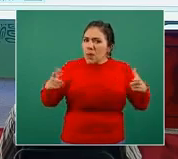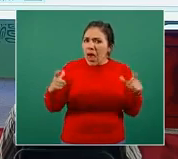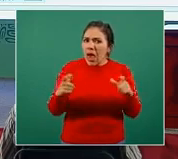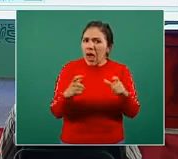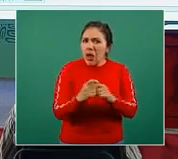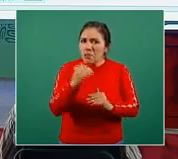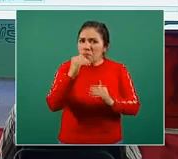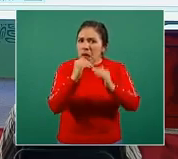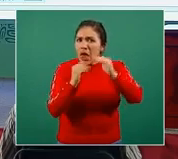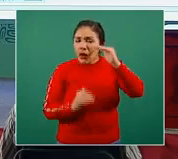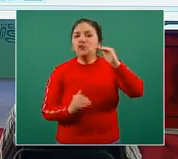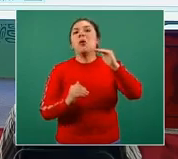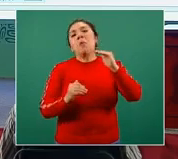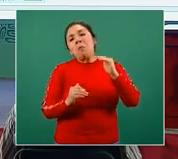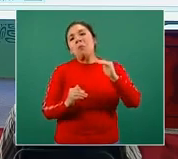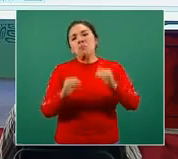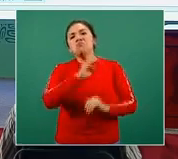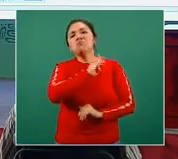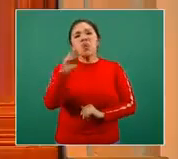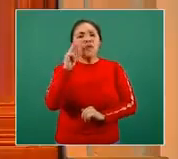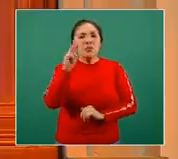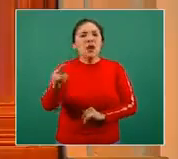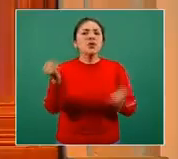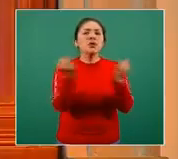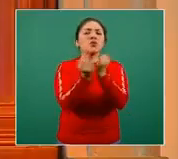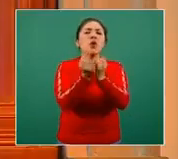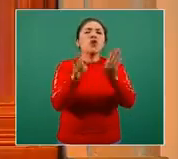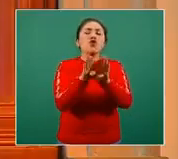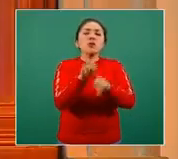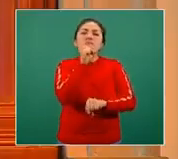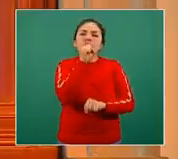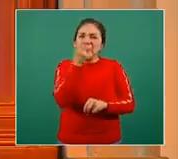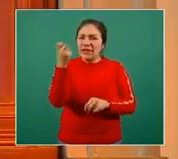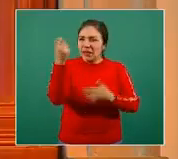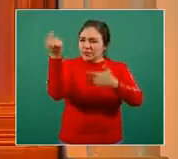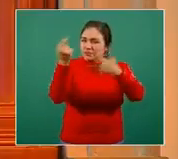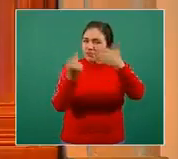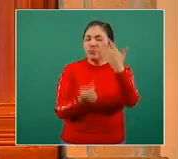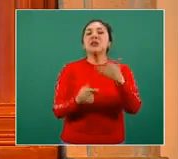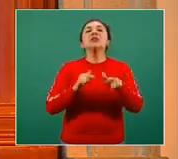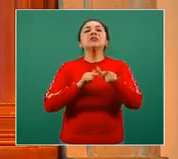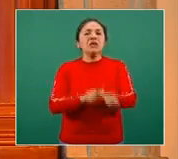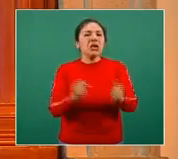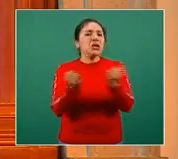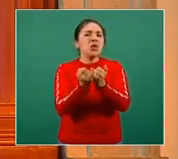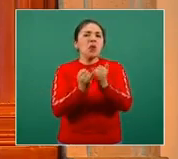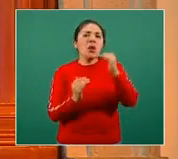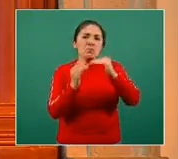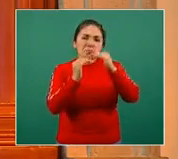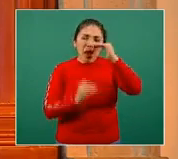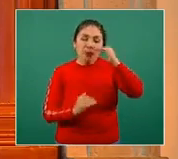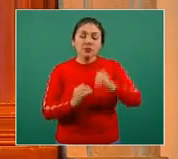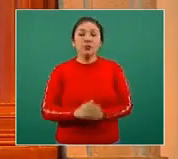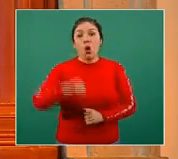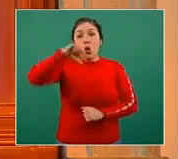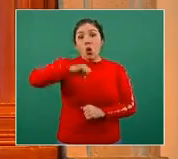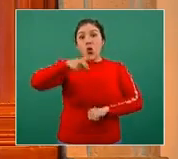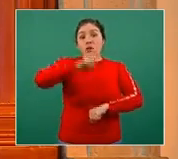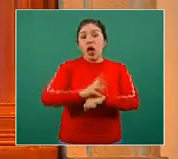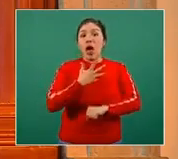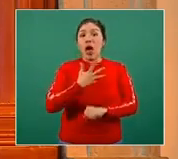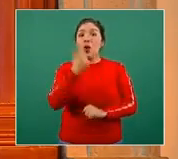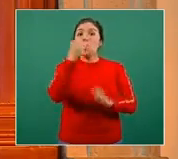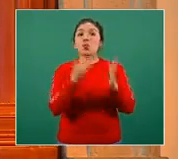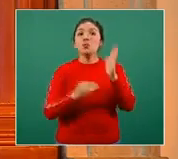disminuyendo, podremos entonces también seguir viendo cómo estos indicadores mantienen ese comportamiento. Para el día de hoy ya son más de